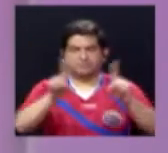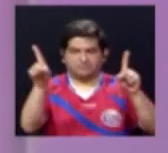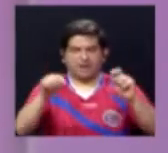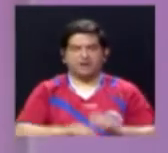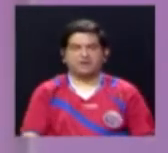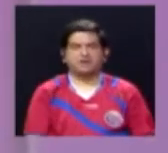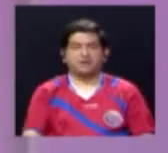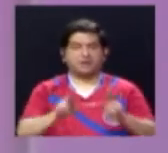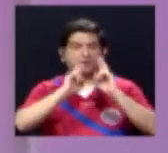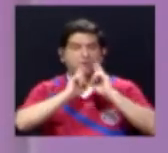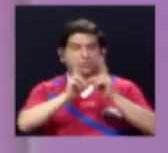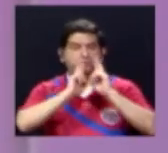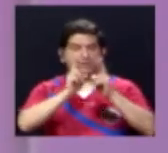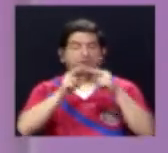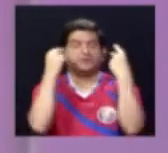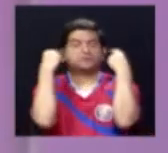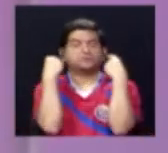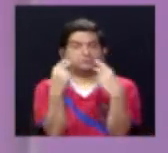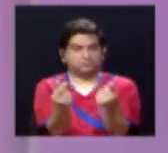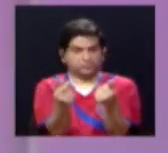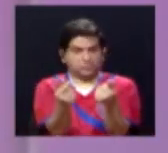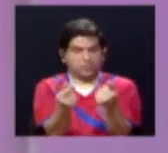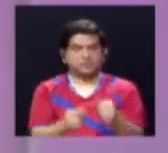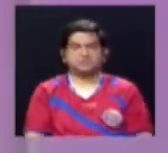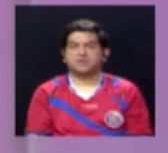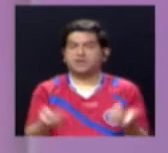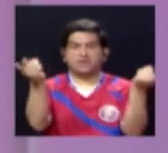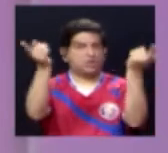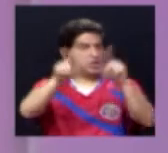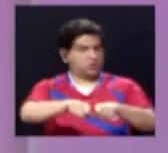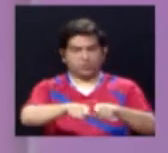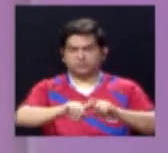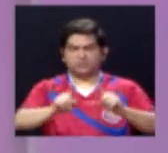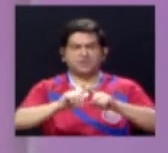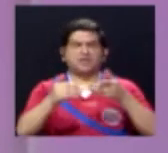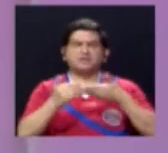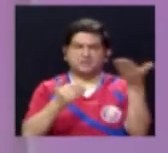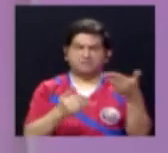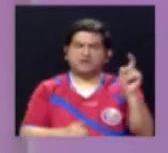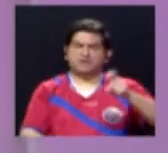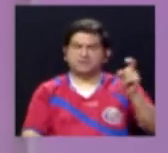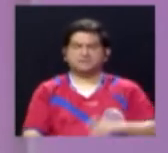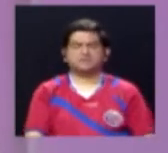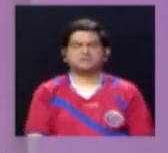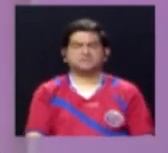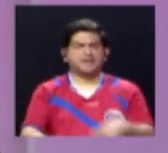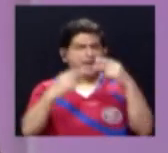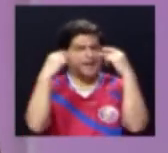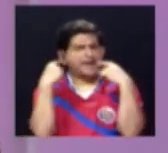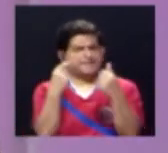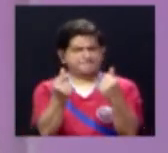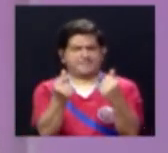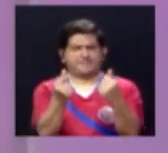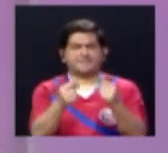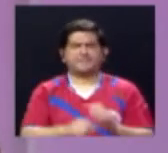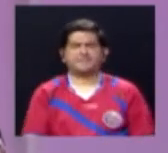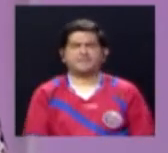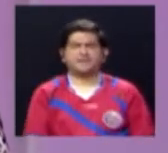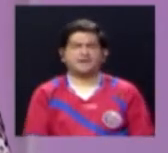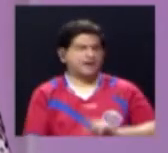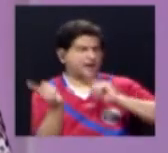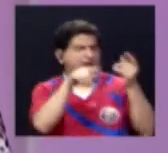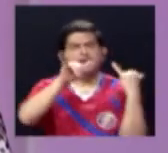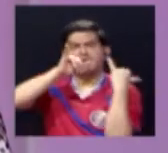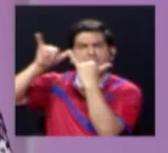cuando la respuesta ha de ser inmediata y no sucede hay varias cosas que hacer inmediatamente poner salir a